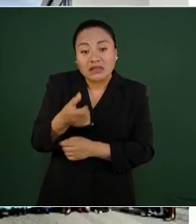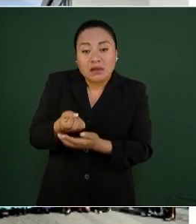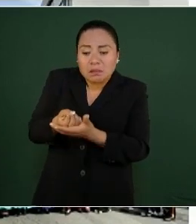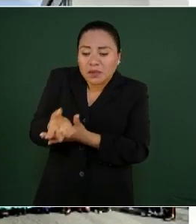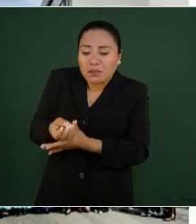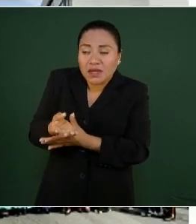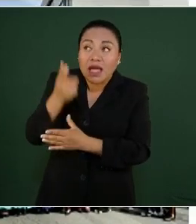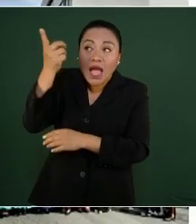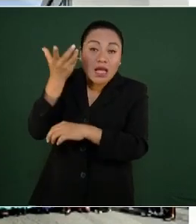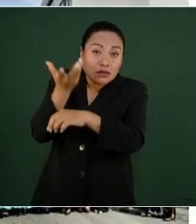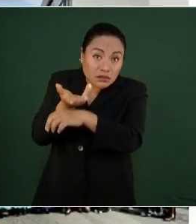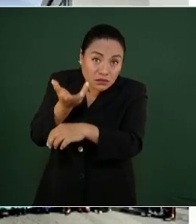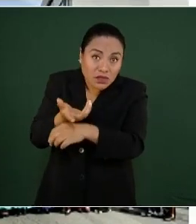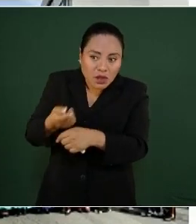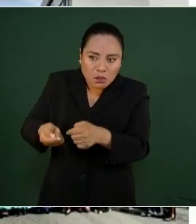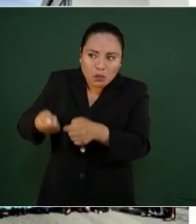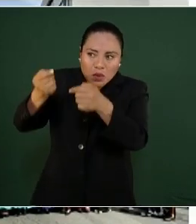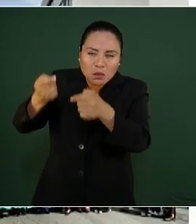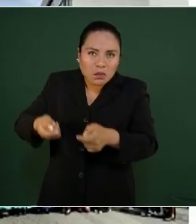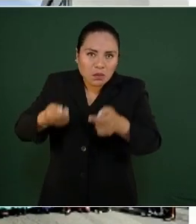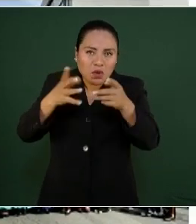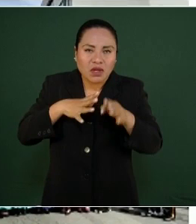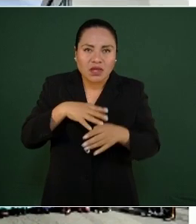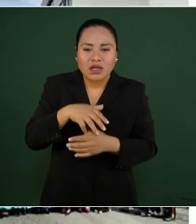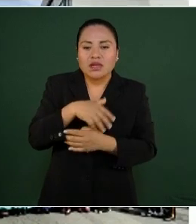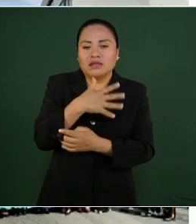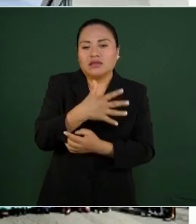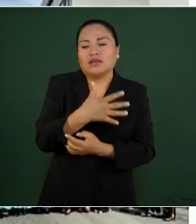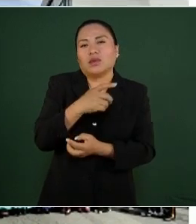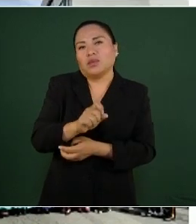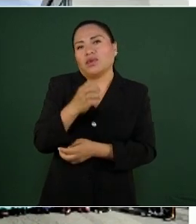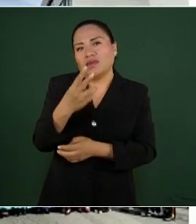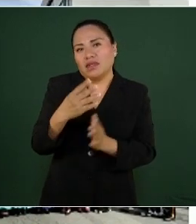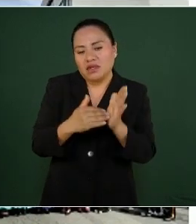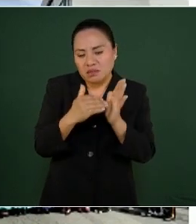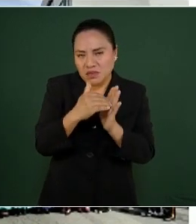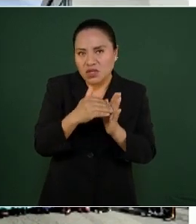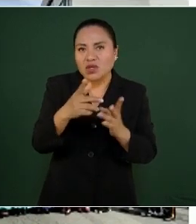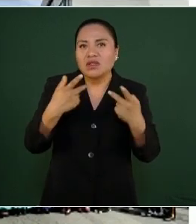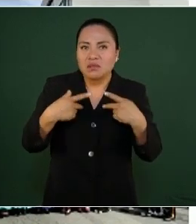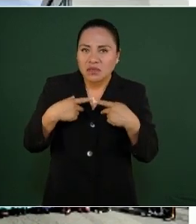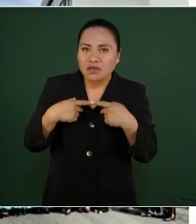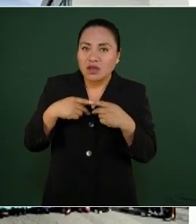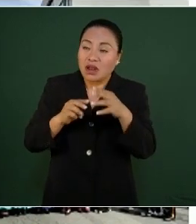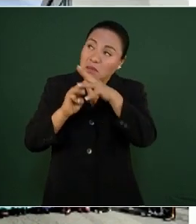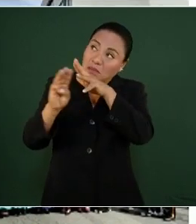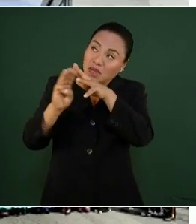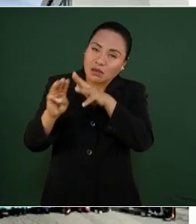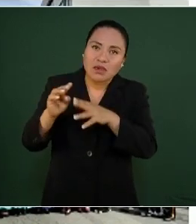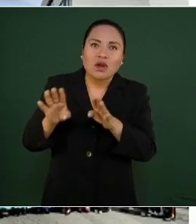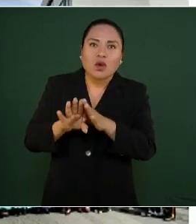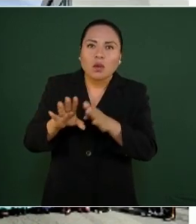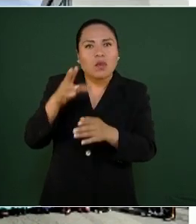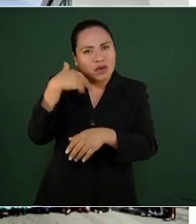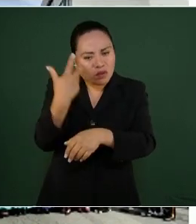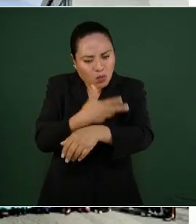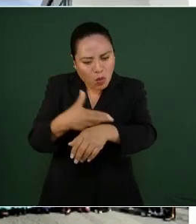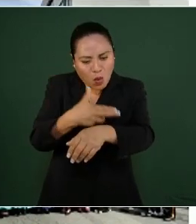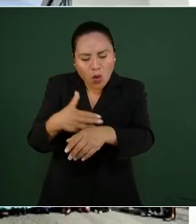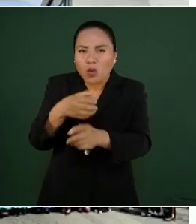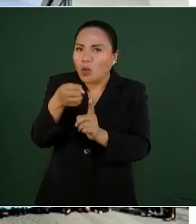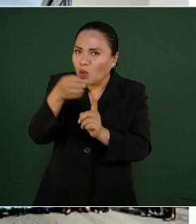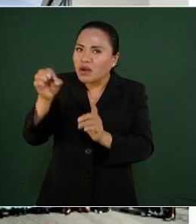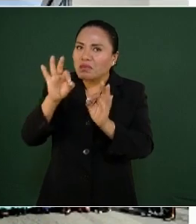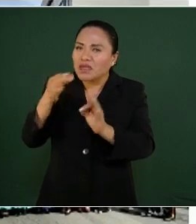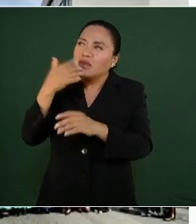esto es lo que el presidente señala, 5.3 millones indocumentados que queremos que sean regularizados. Eso,